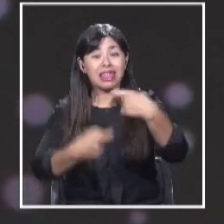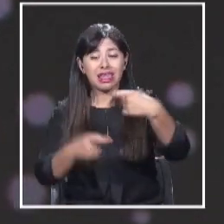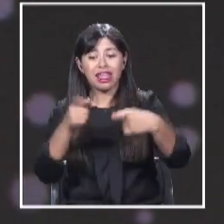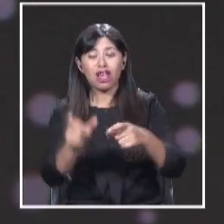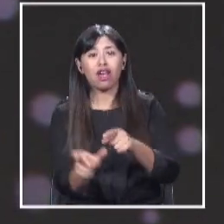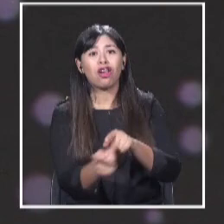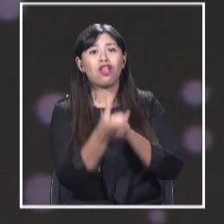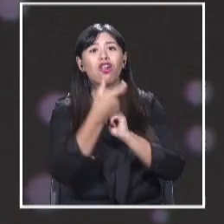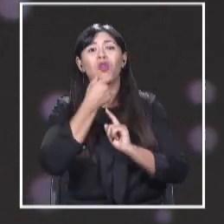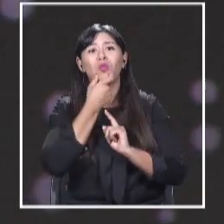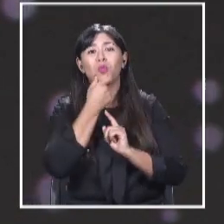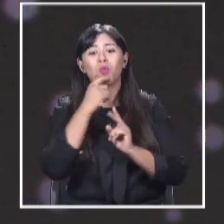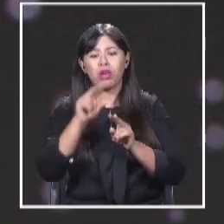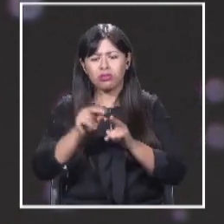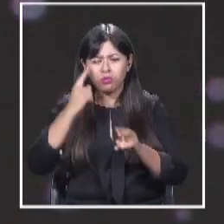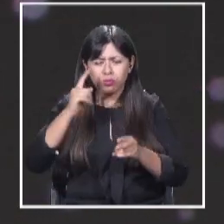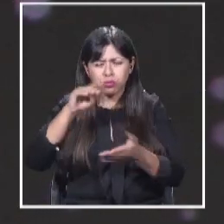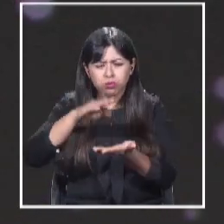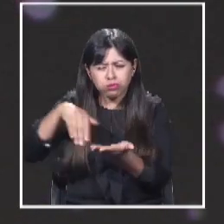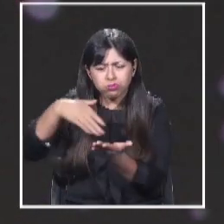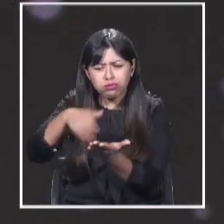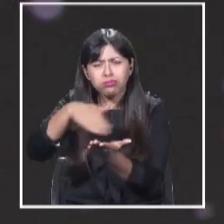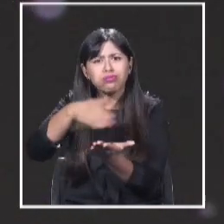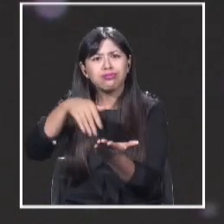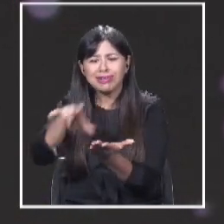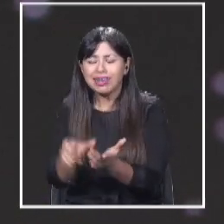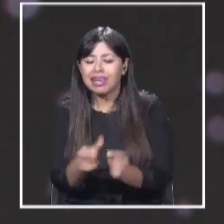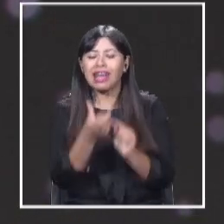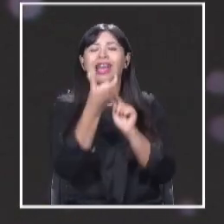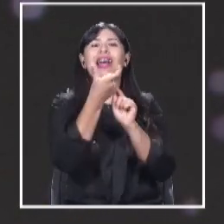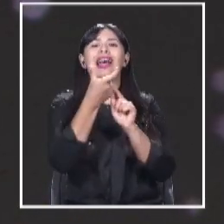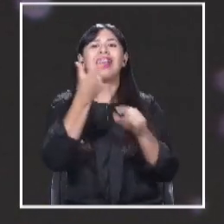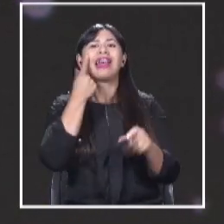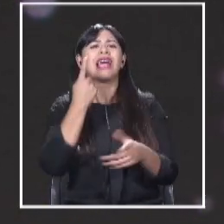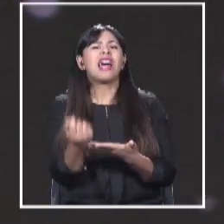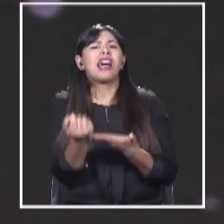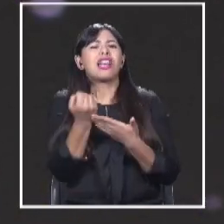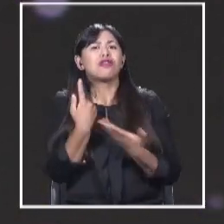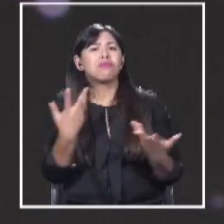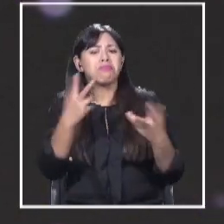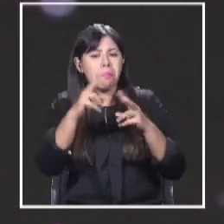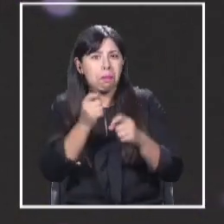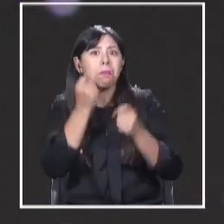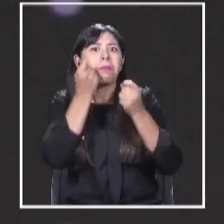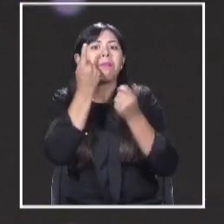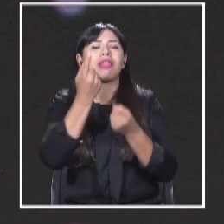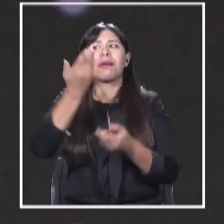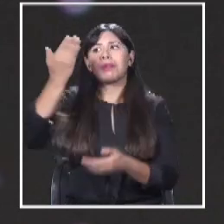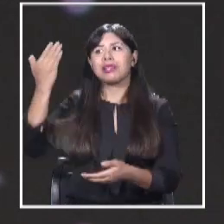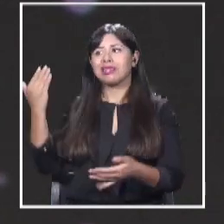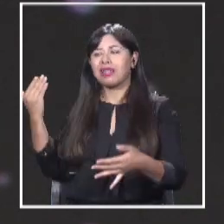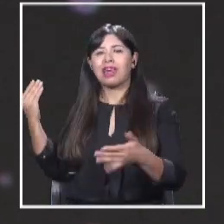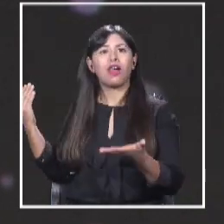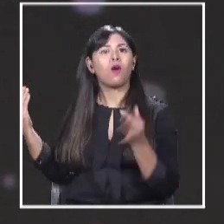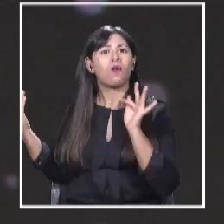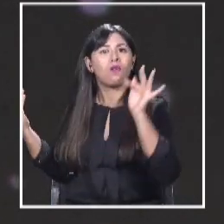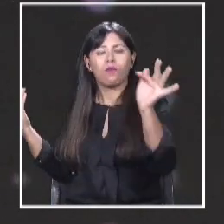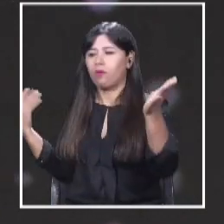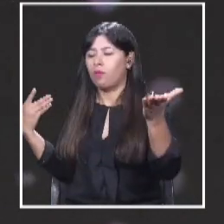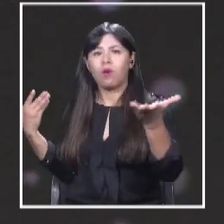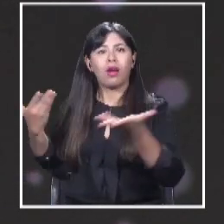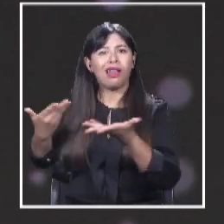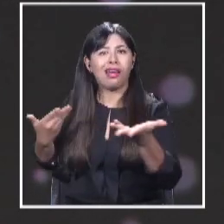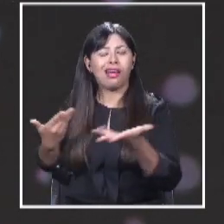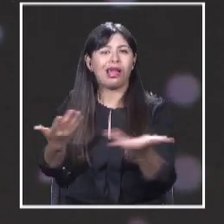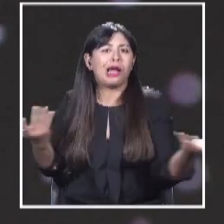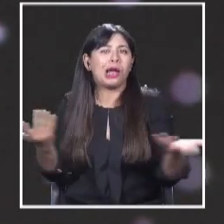y a investigar el pasado. Y sobre todo, qué puede aportar en el contexto, ¿no?, de amenazas y problemas recientes como el que hemos vivido, por ejemplo,